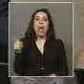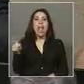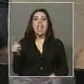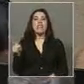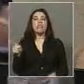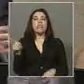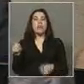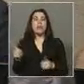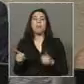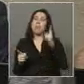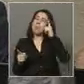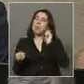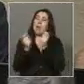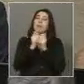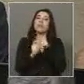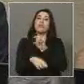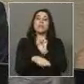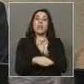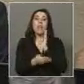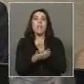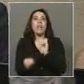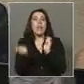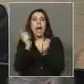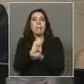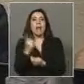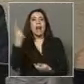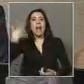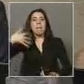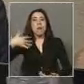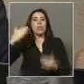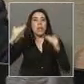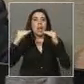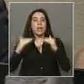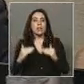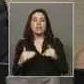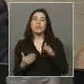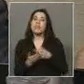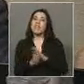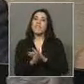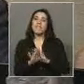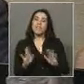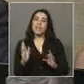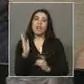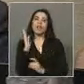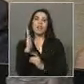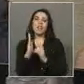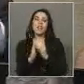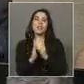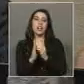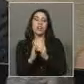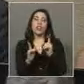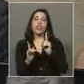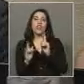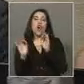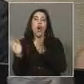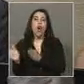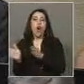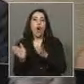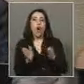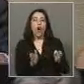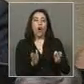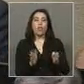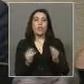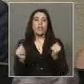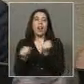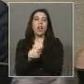obligan al Estado a cambiar sus prioridades. De tal forma que terminemos con un desarrollo inorgánico desde punto de vista de la